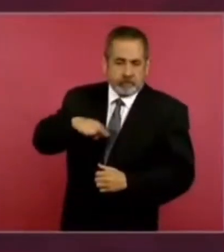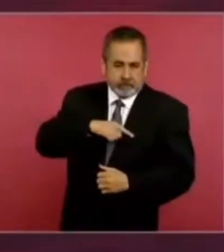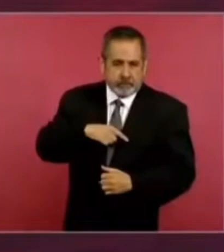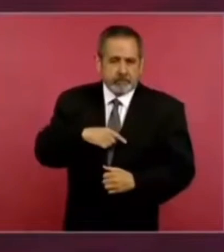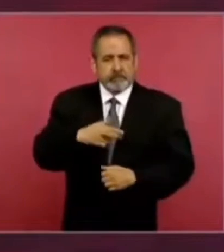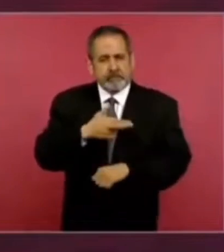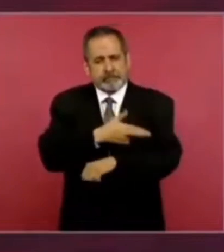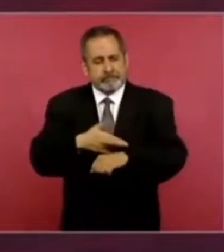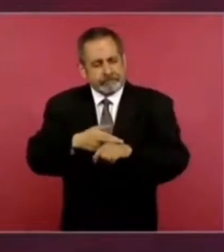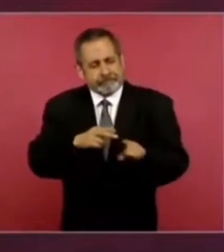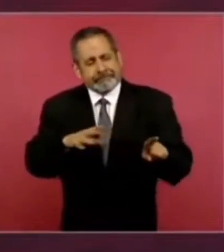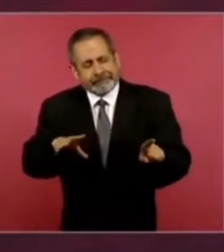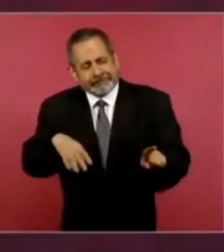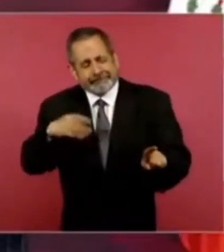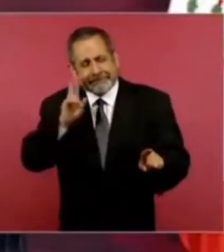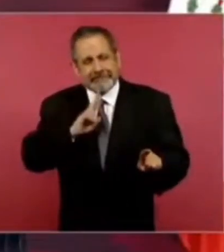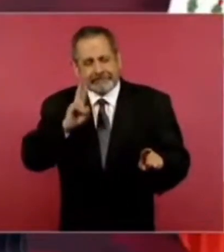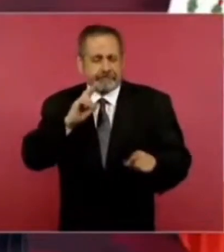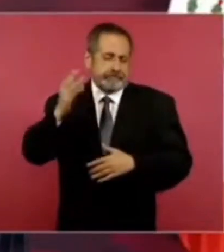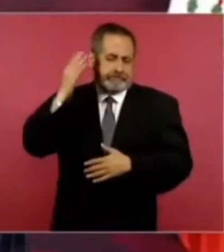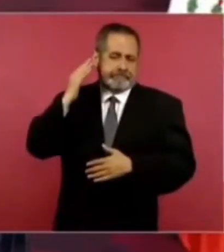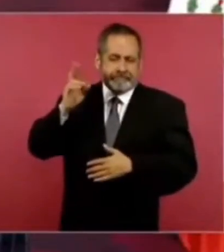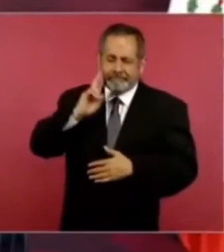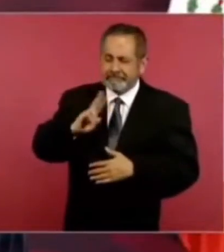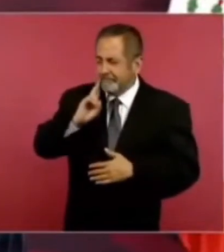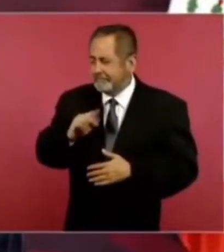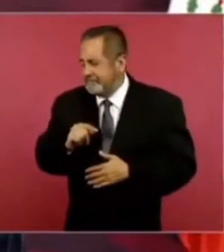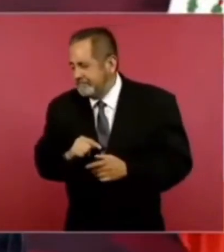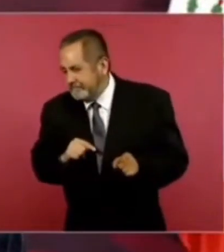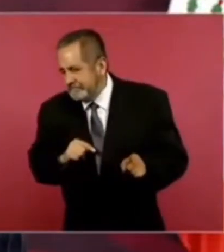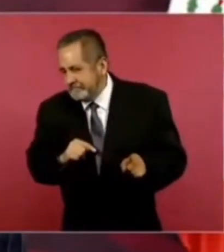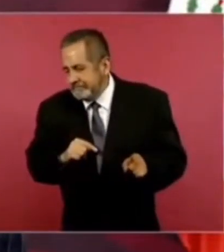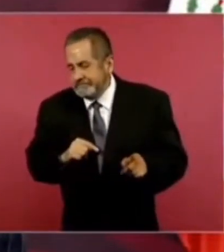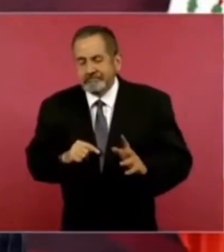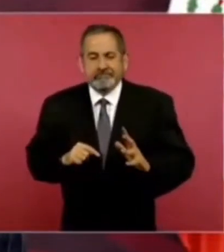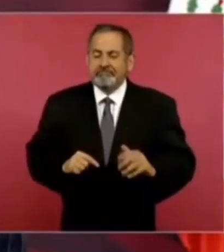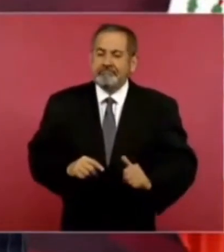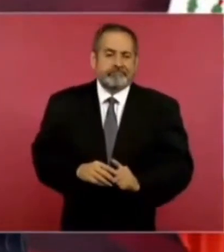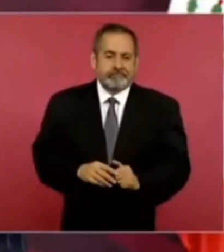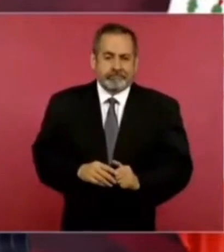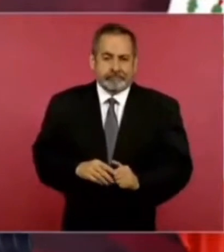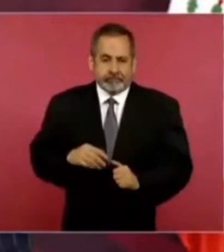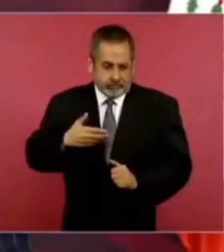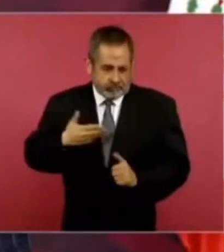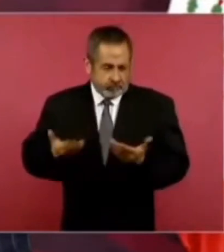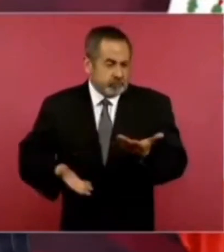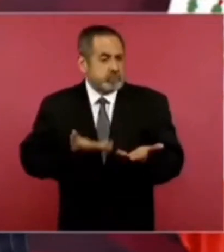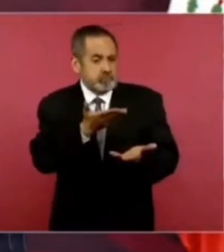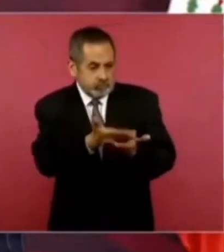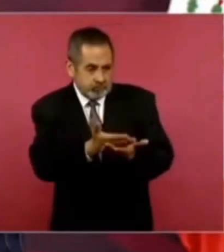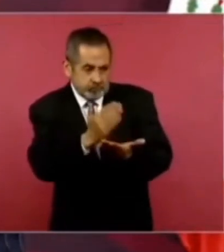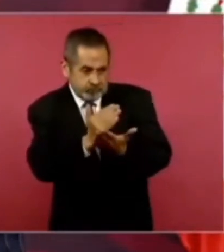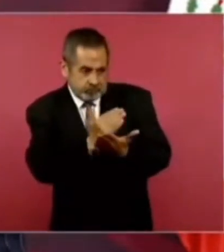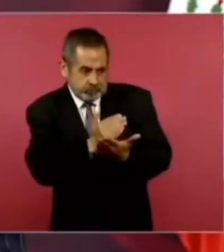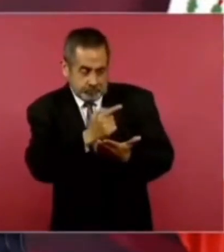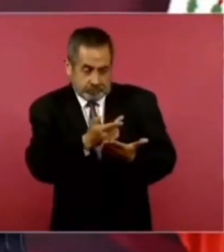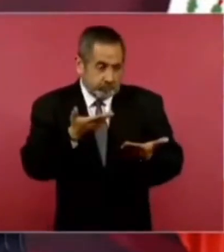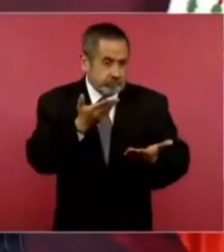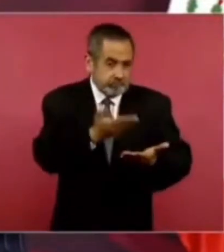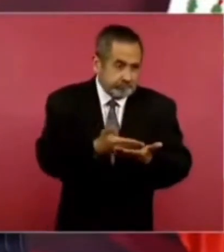las empresas, entonces por eso es esta mudanza, por eso se van a trasladar al